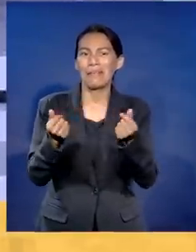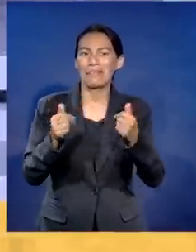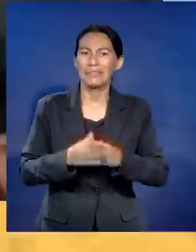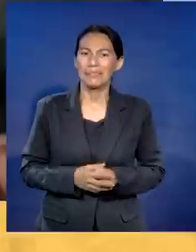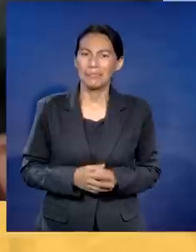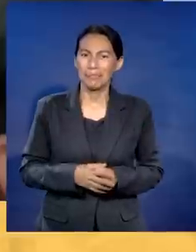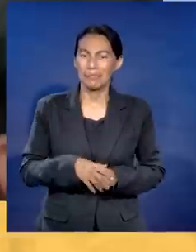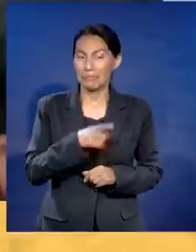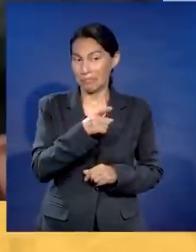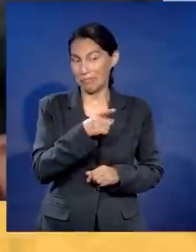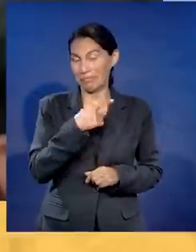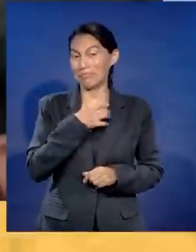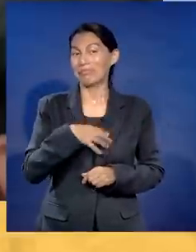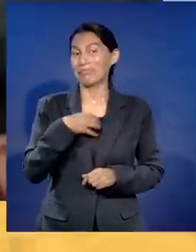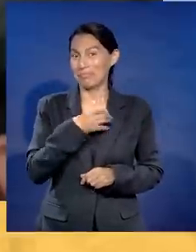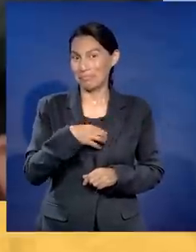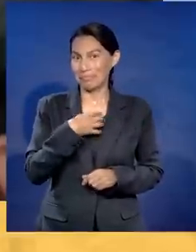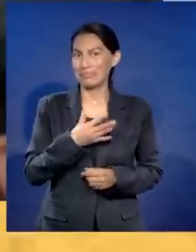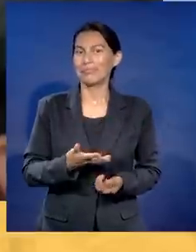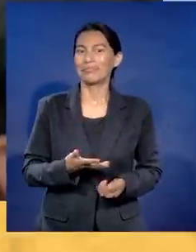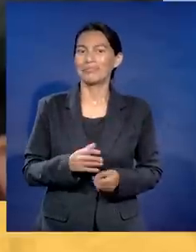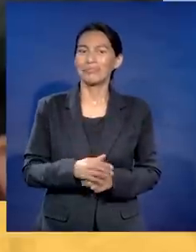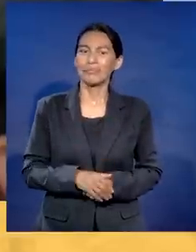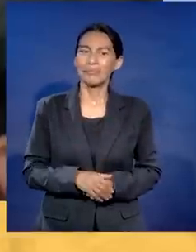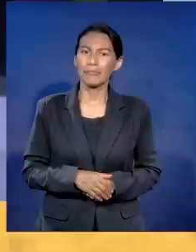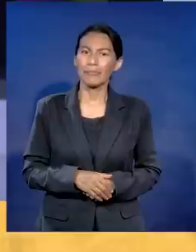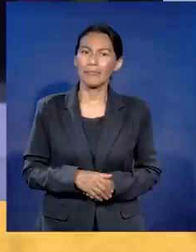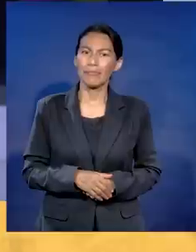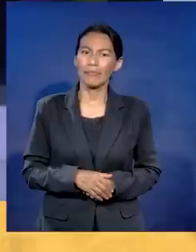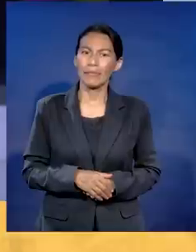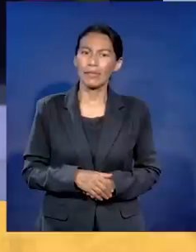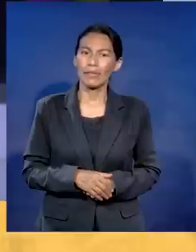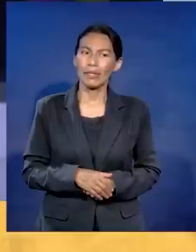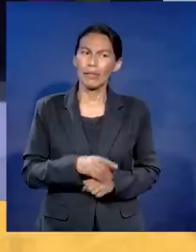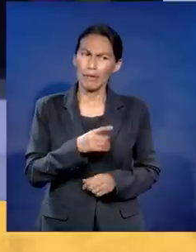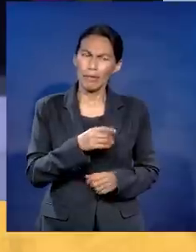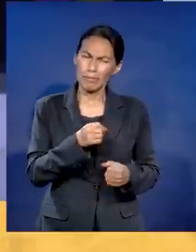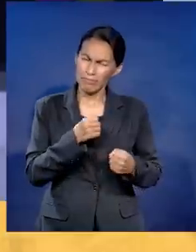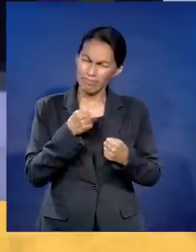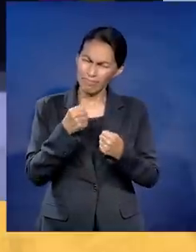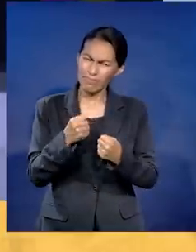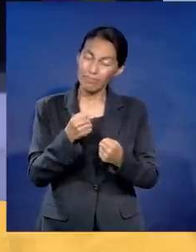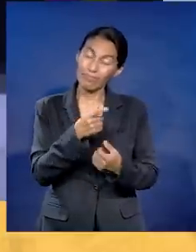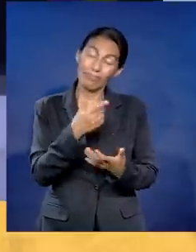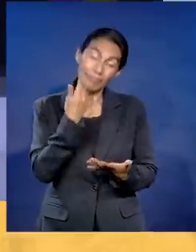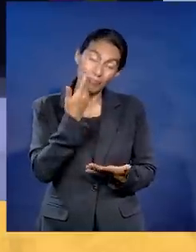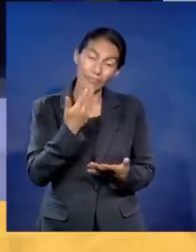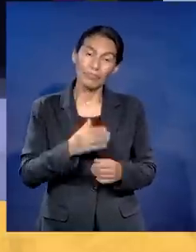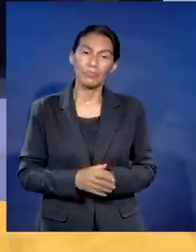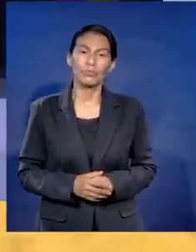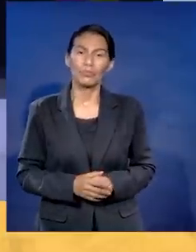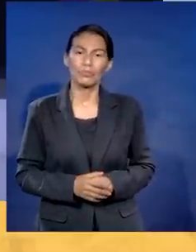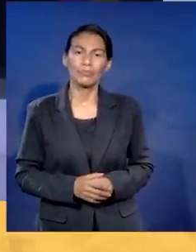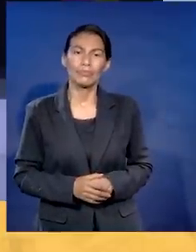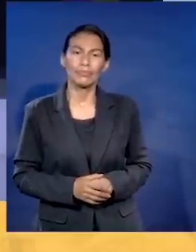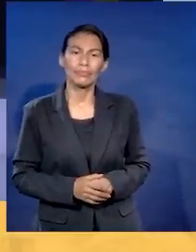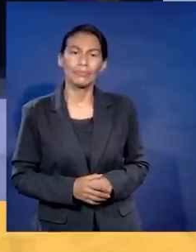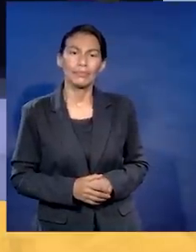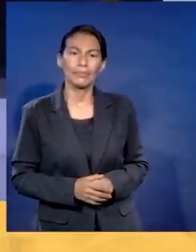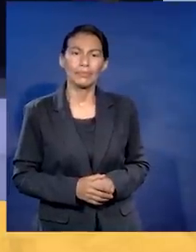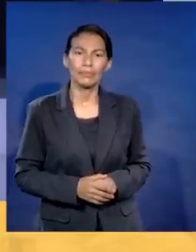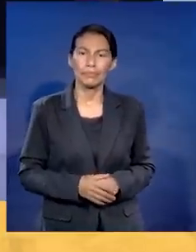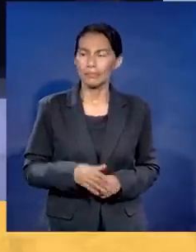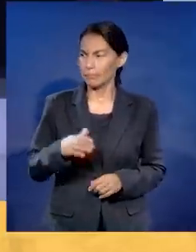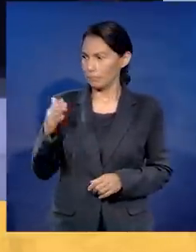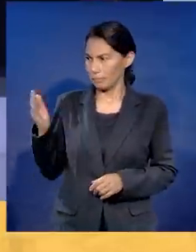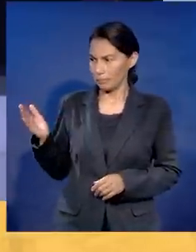lo va a escuchar. A veces hasta gasto menos. Pero ella está más contenta. Es apostarle a la seguridad